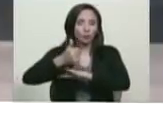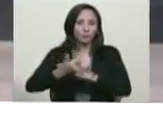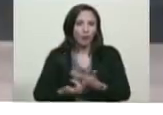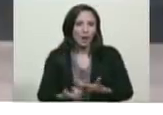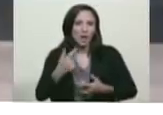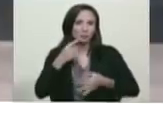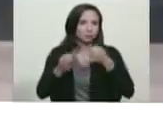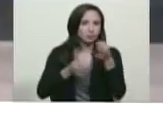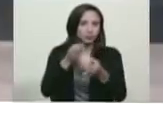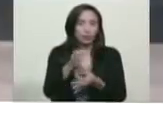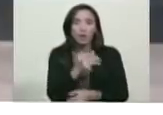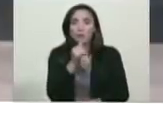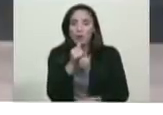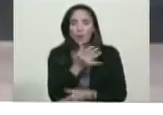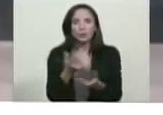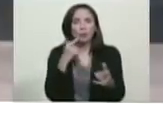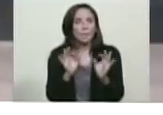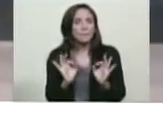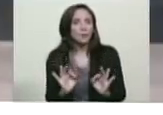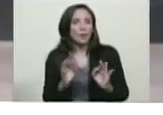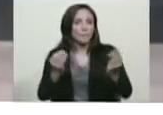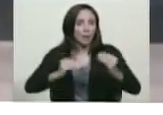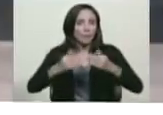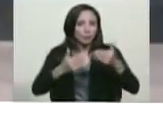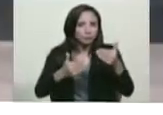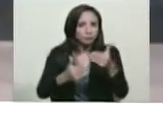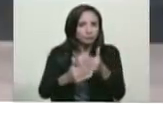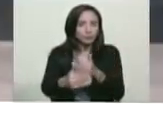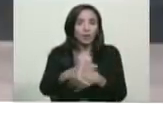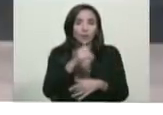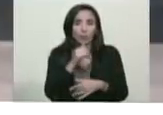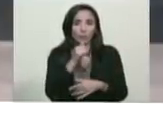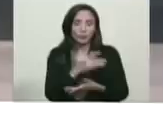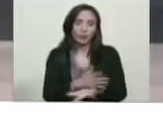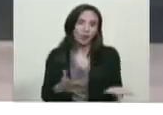Justicia, información que por supuesto será detallada en las próximas emisiones de La Noticia.